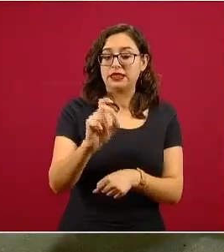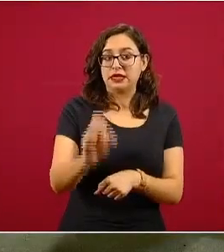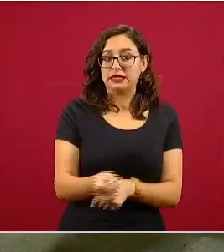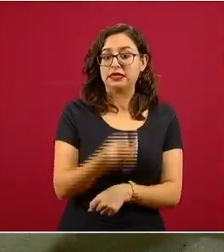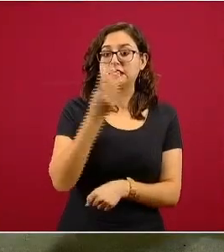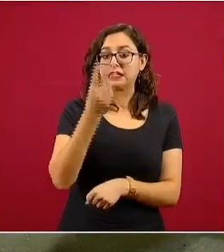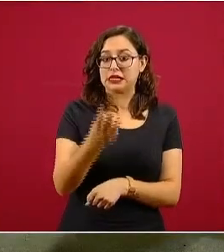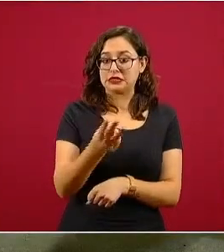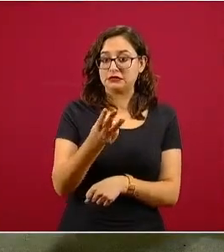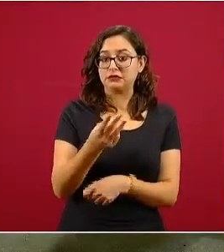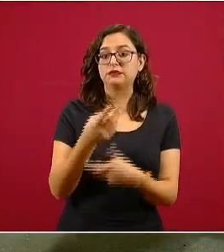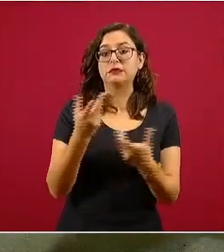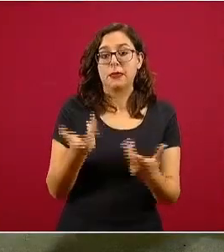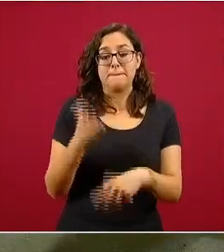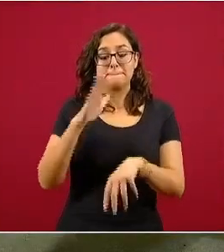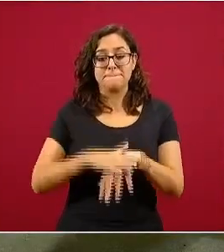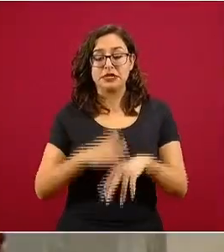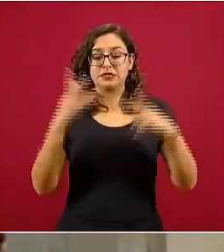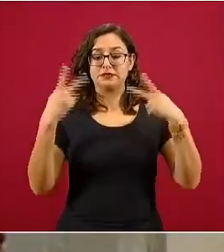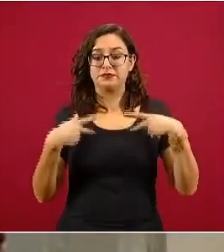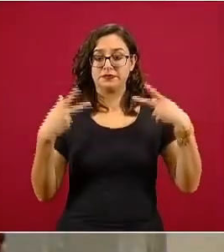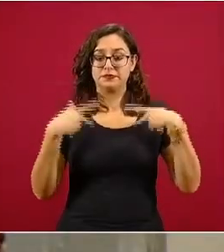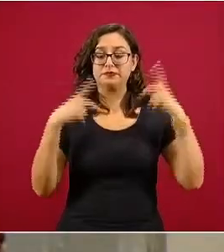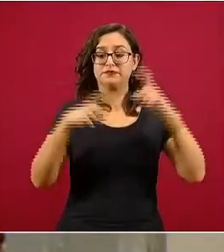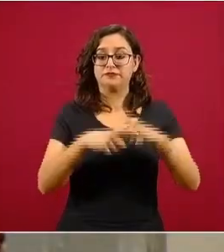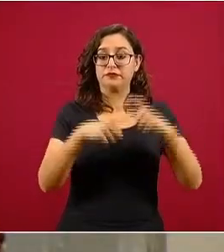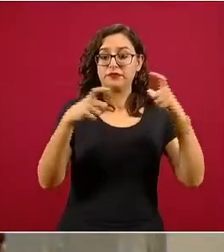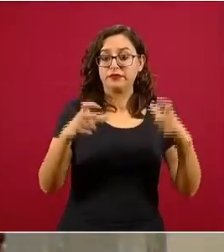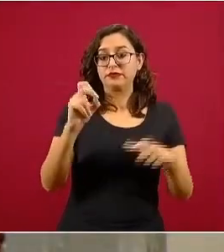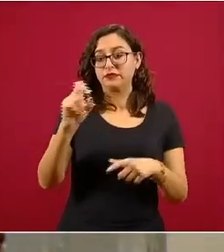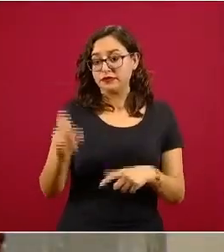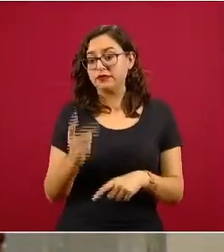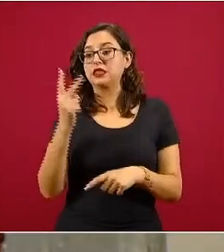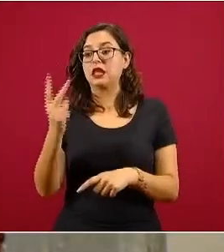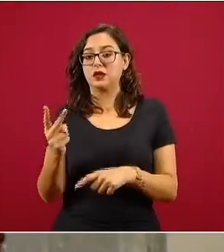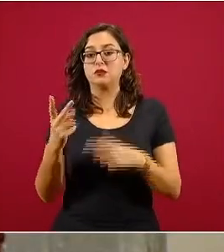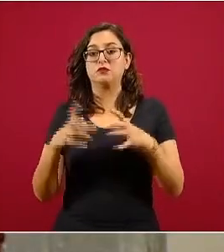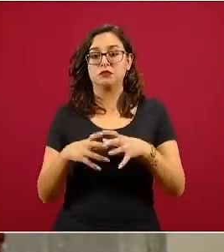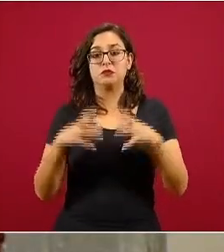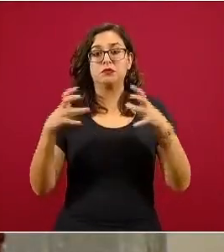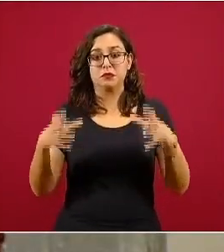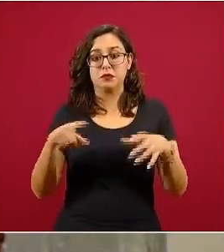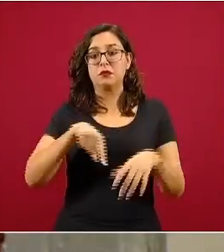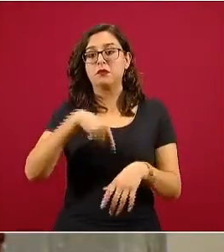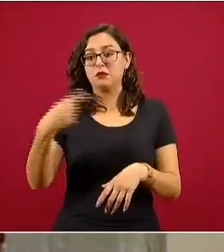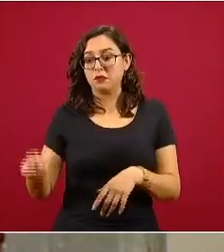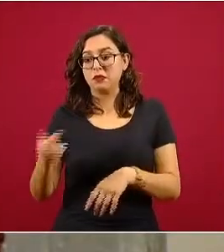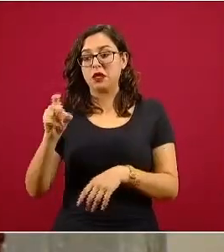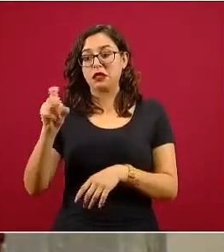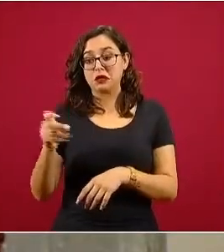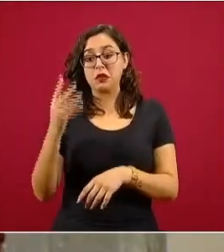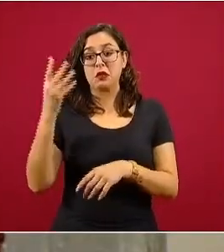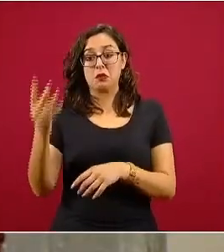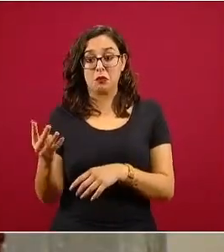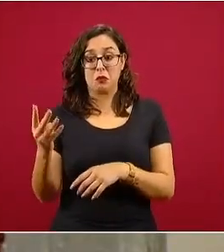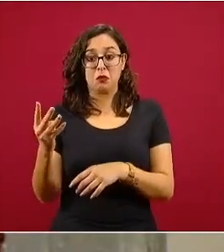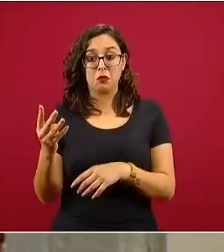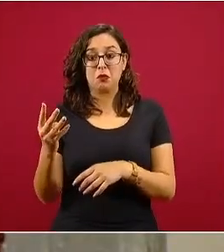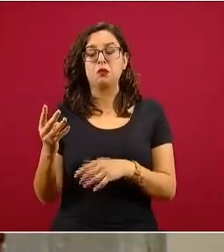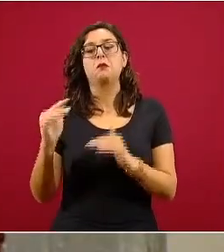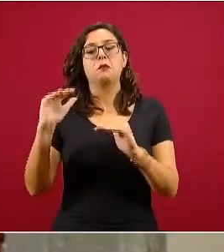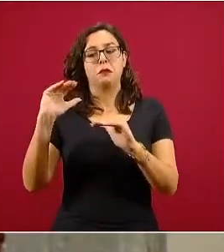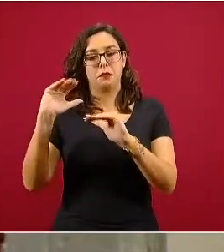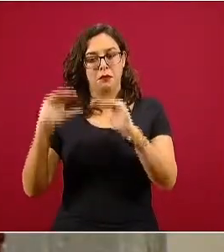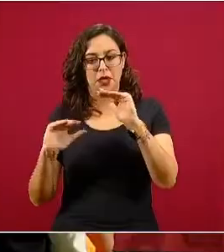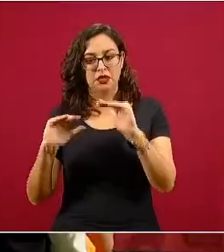una mayor cantidad de este grupo de personas en relación a la 32 y en la 34 vamos todavía por debajo de la